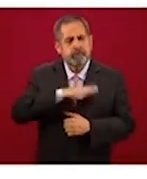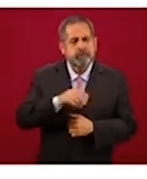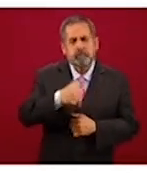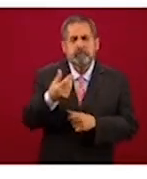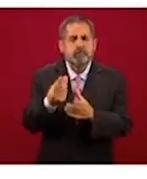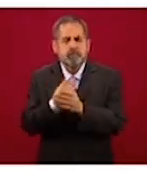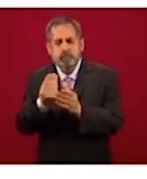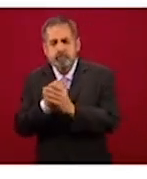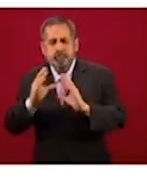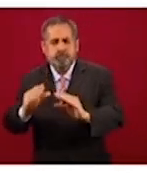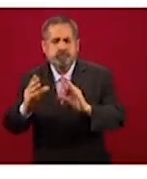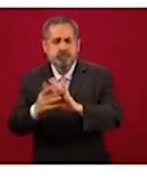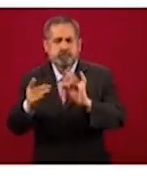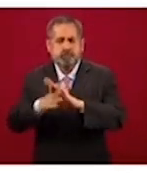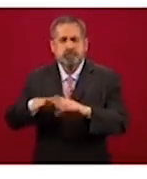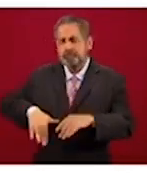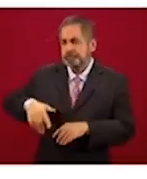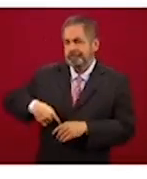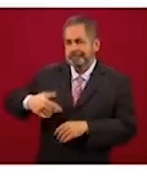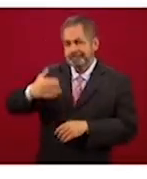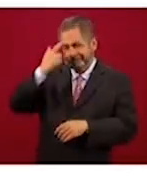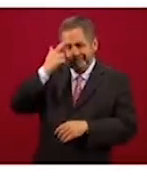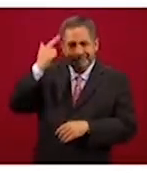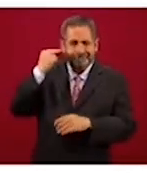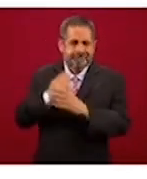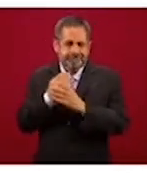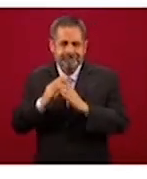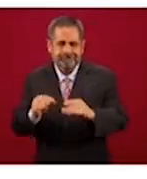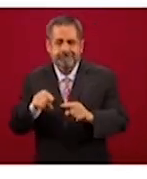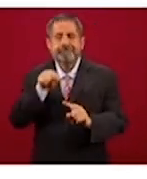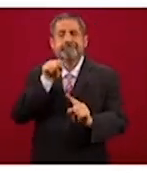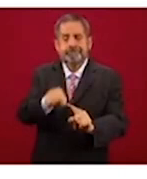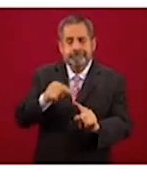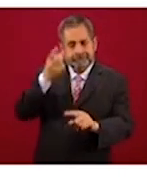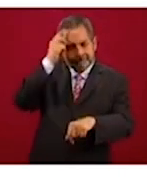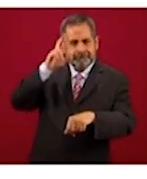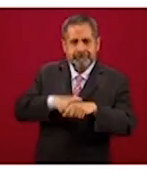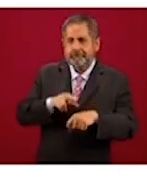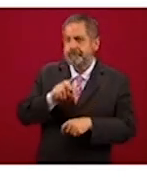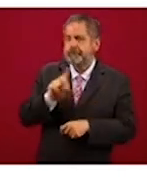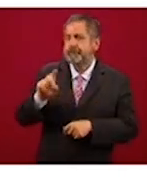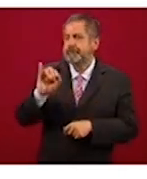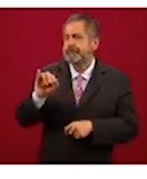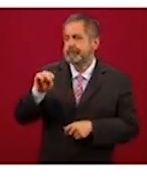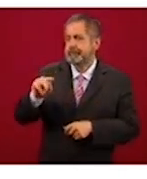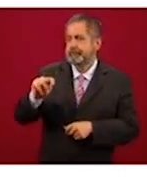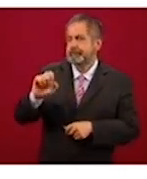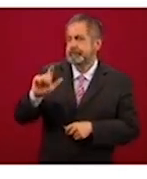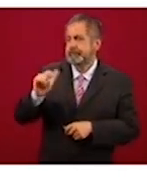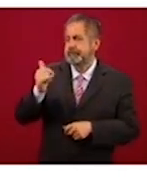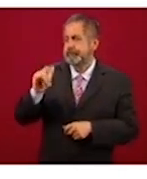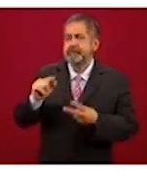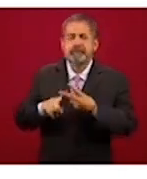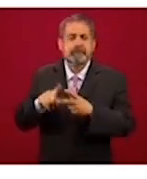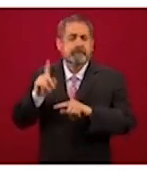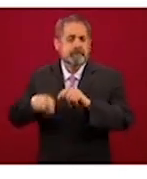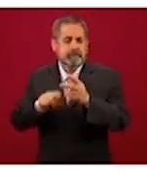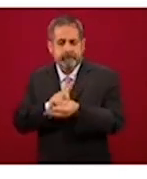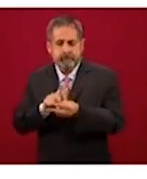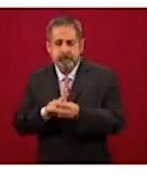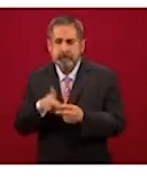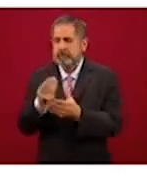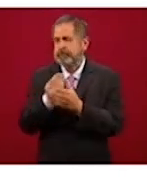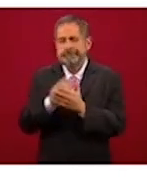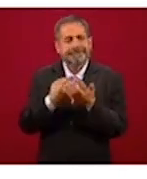como lo mencioné las direcciones de inteligencia antidrogas pues ellos tienen que tener su propia